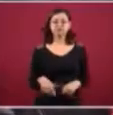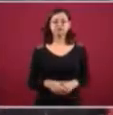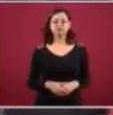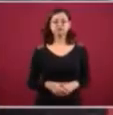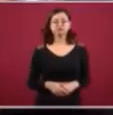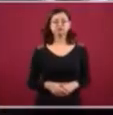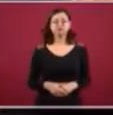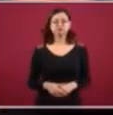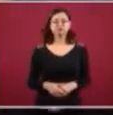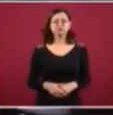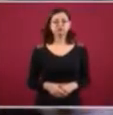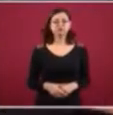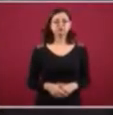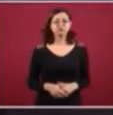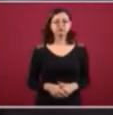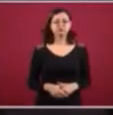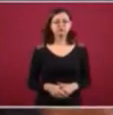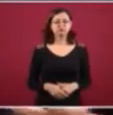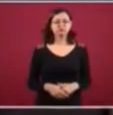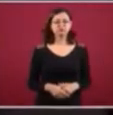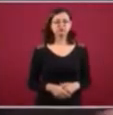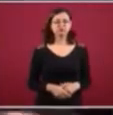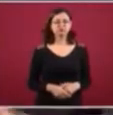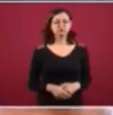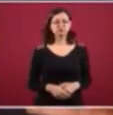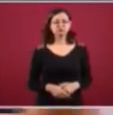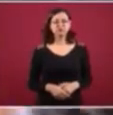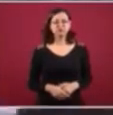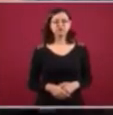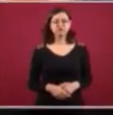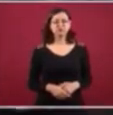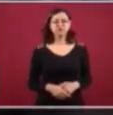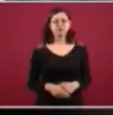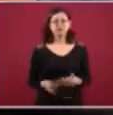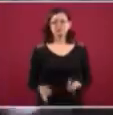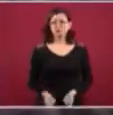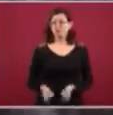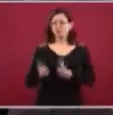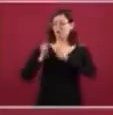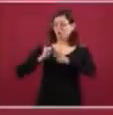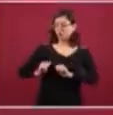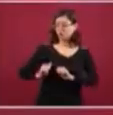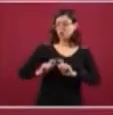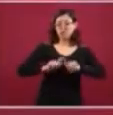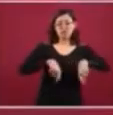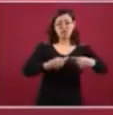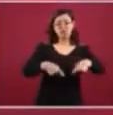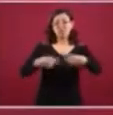Y ningún cargo, ni este,